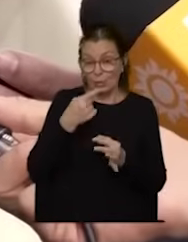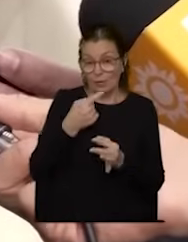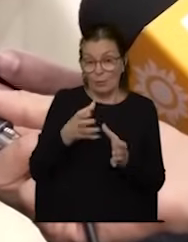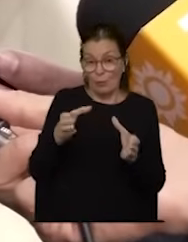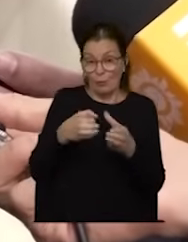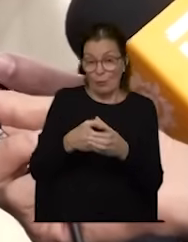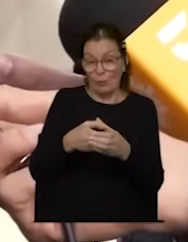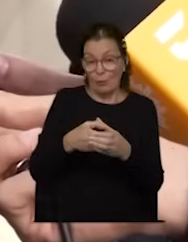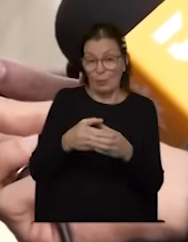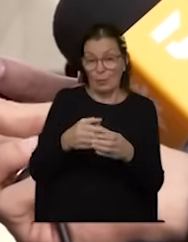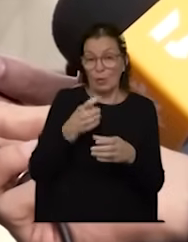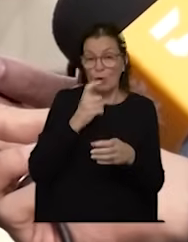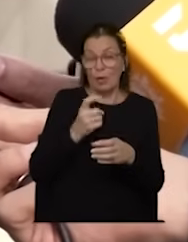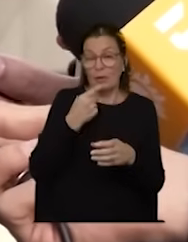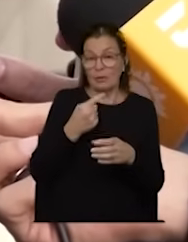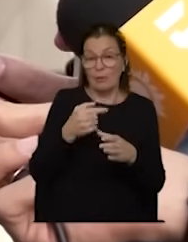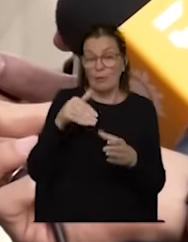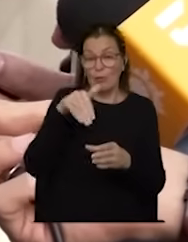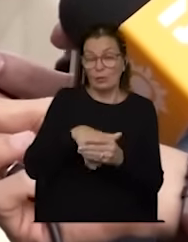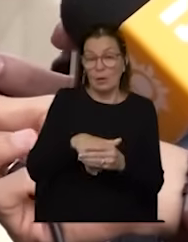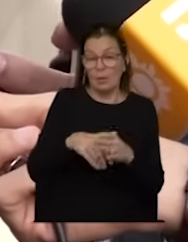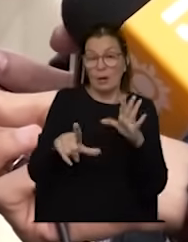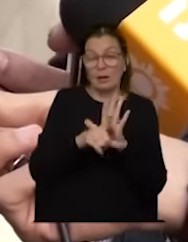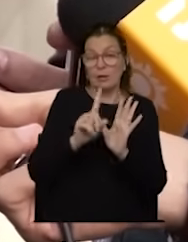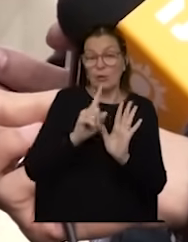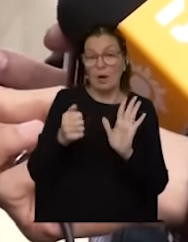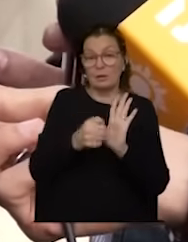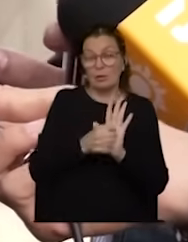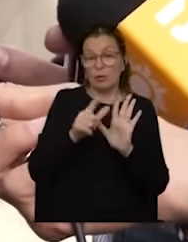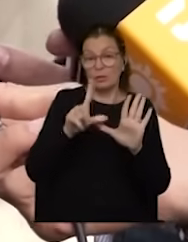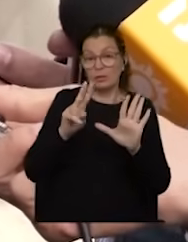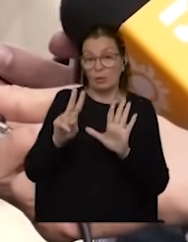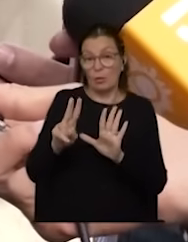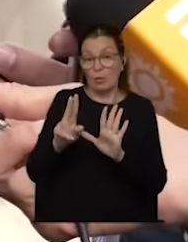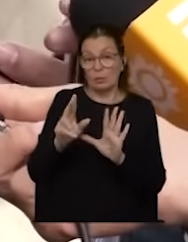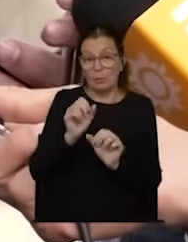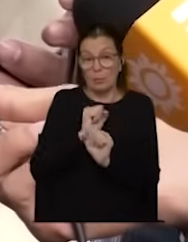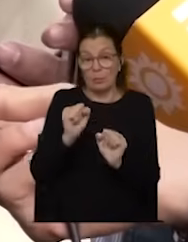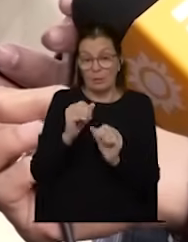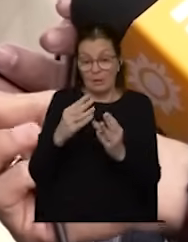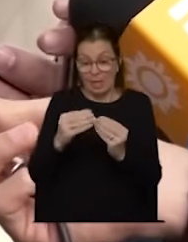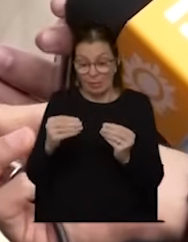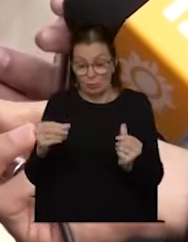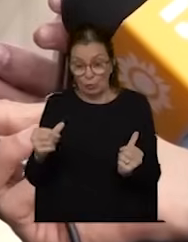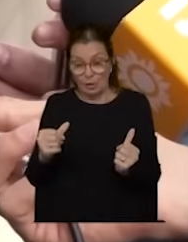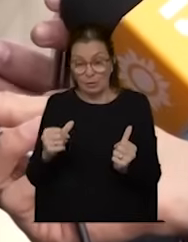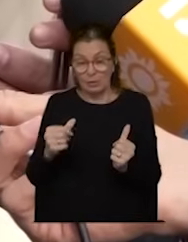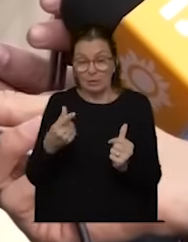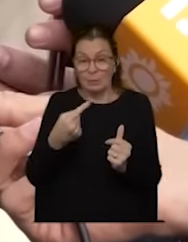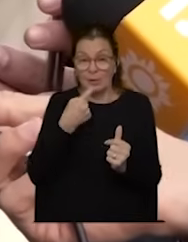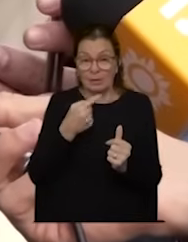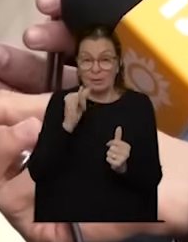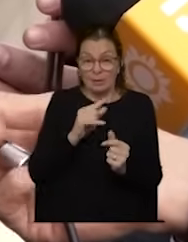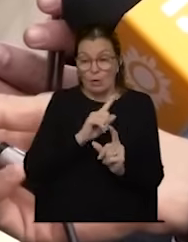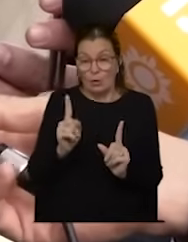votamos la ley que no votamos el artículo 72 pero como viene a tapa cerrada y no tenemos posibilidad de desglosarlo es que tenemos que decir